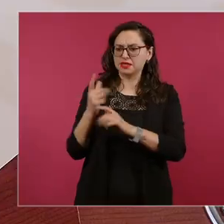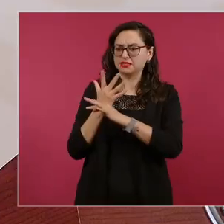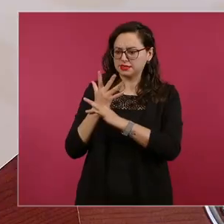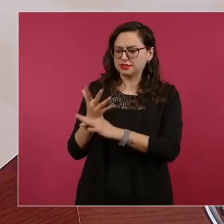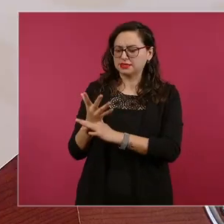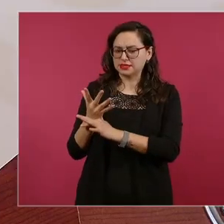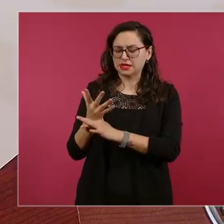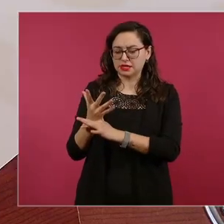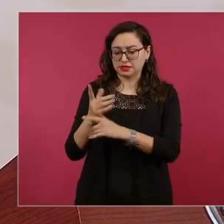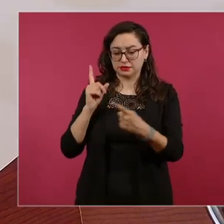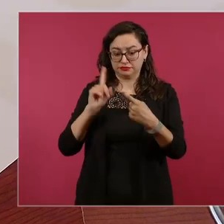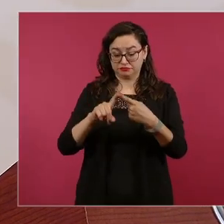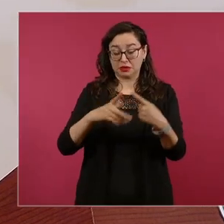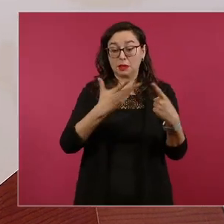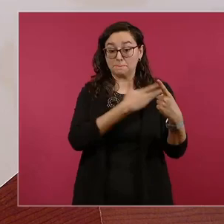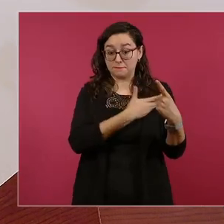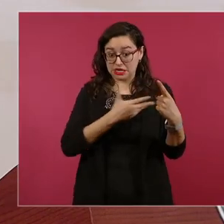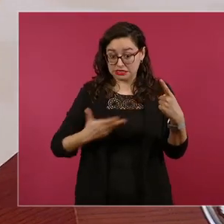El presidente,